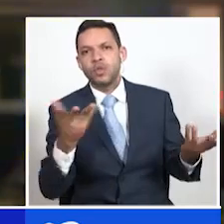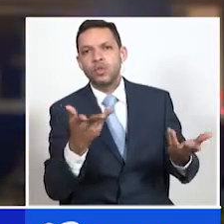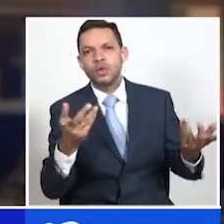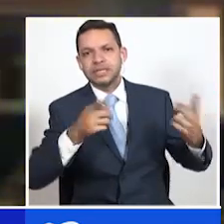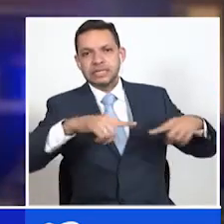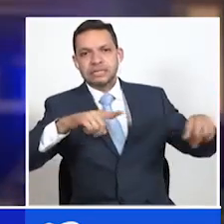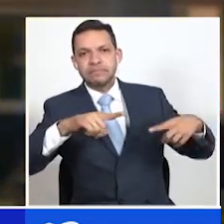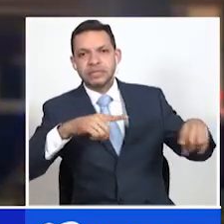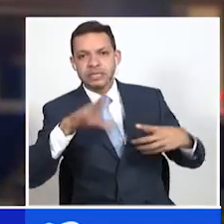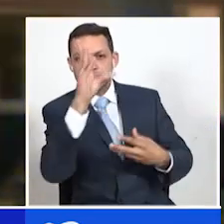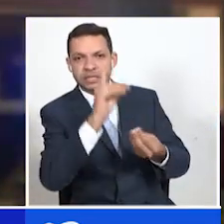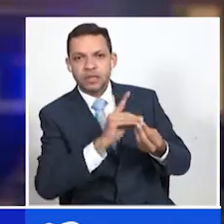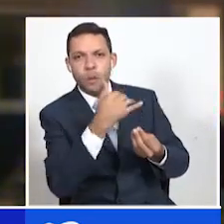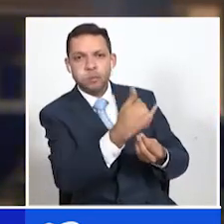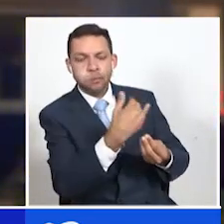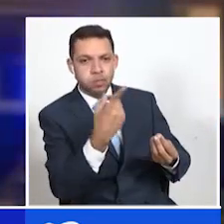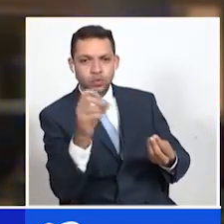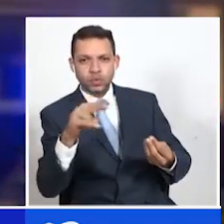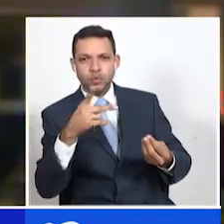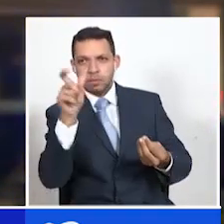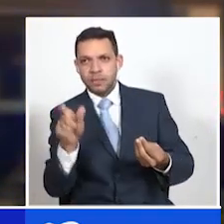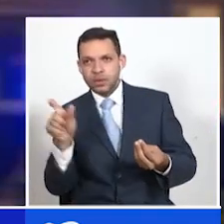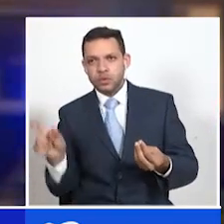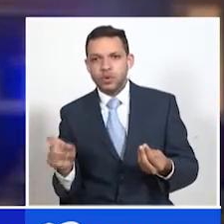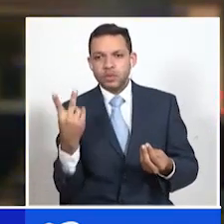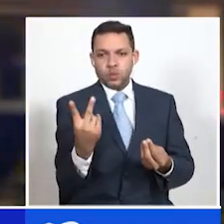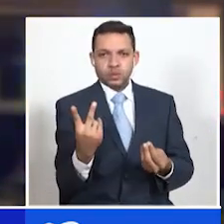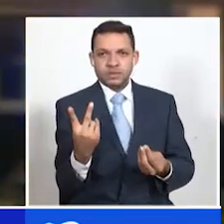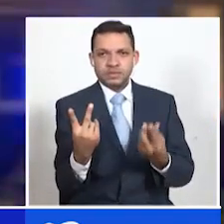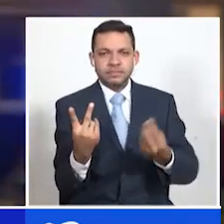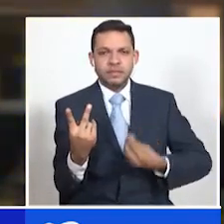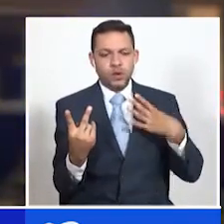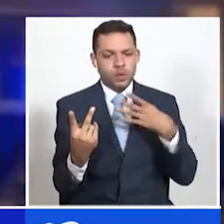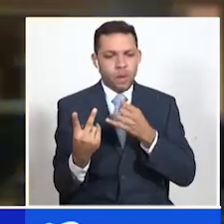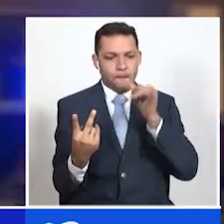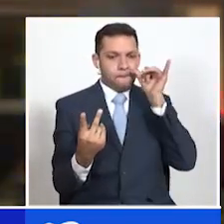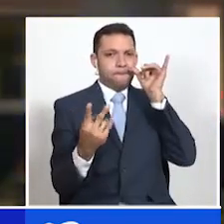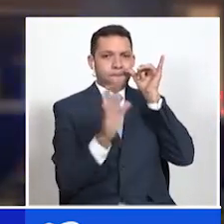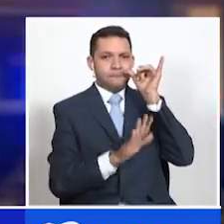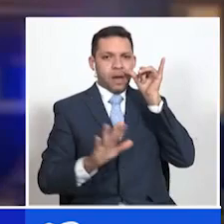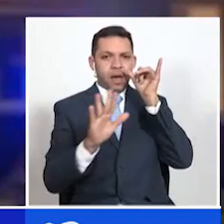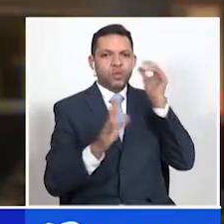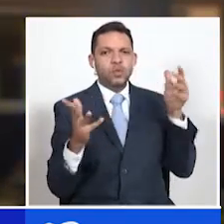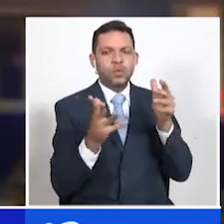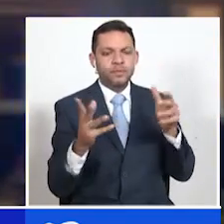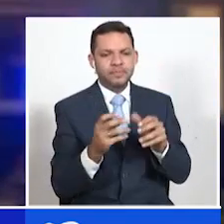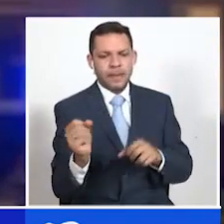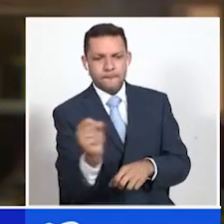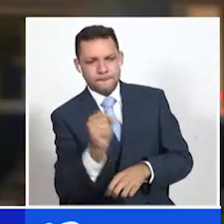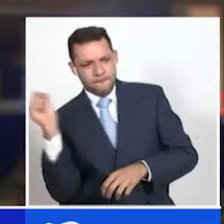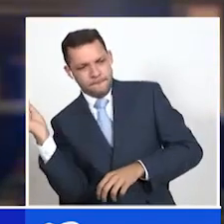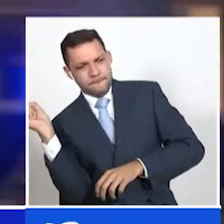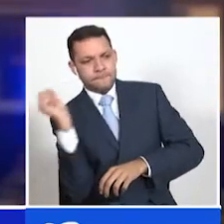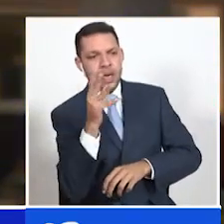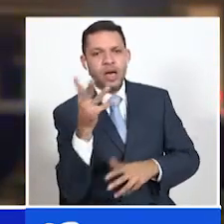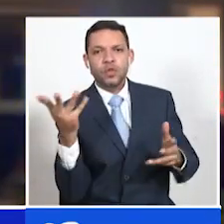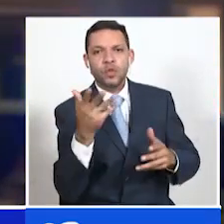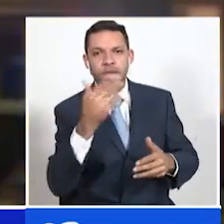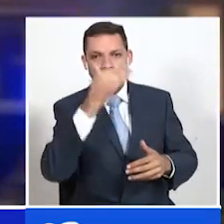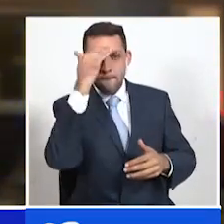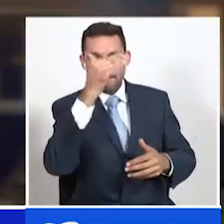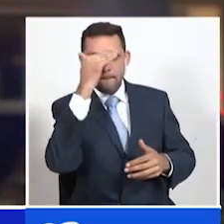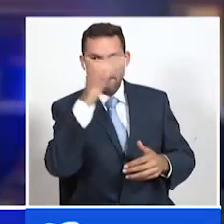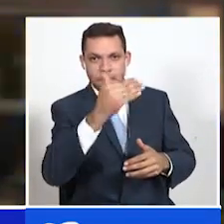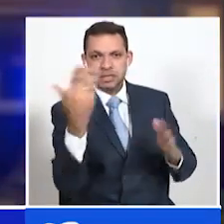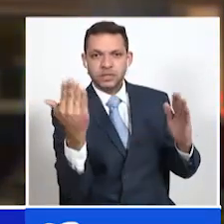Deportes Quindío. Dos sujetos que, de acuerdo con lo que hemos visto con las cámaras, lanzarían este artefacto hacia el jardín, genera